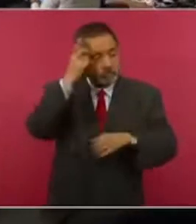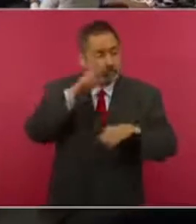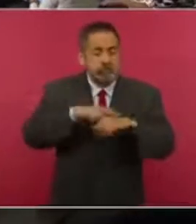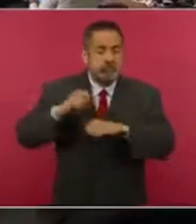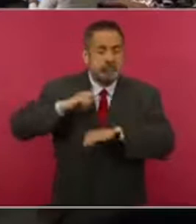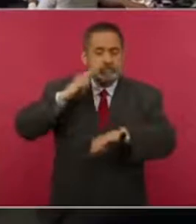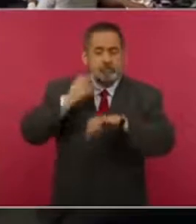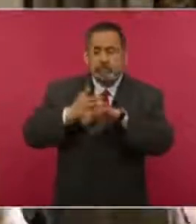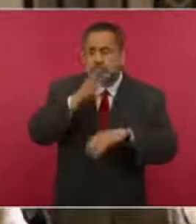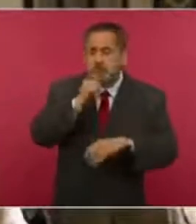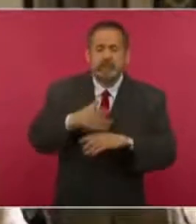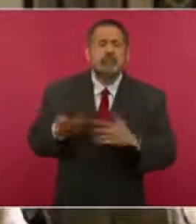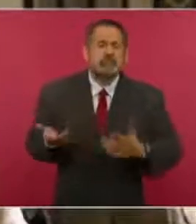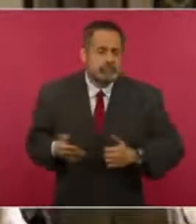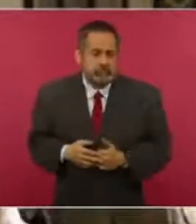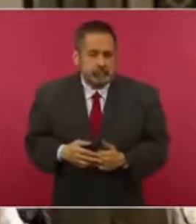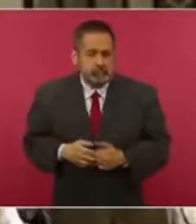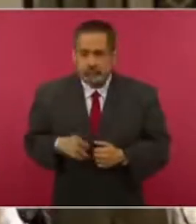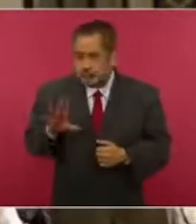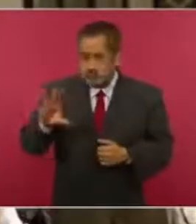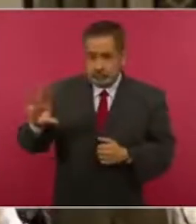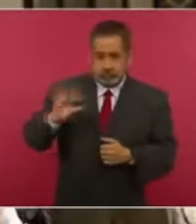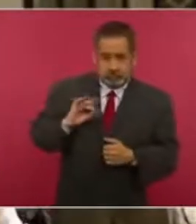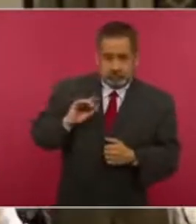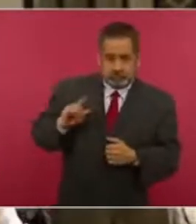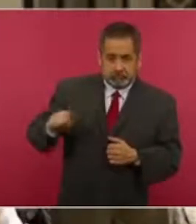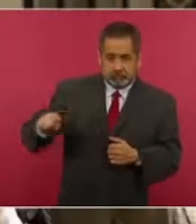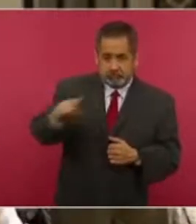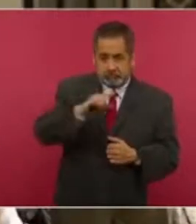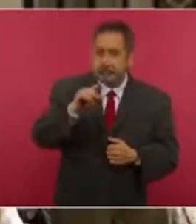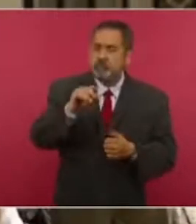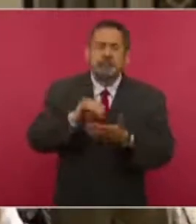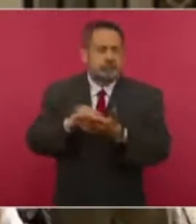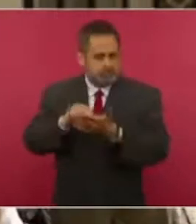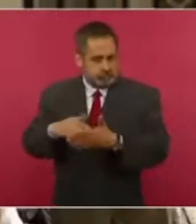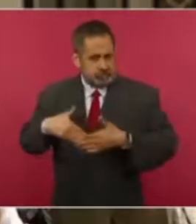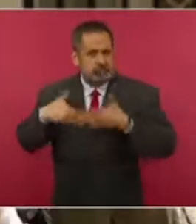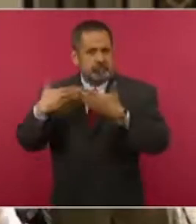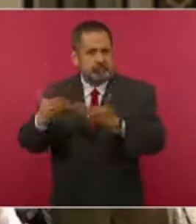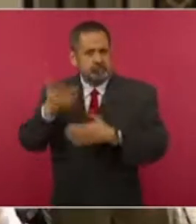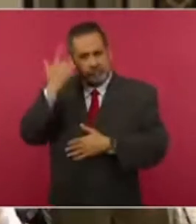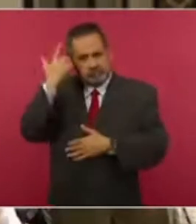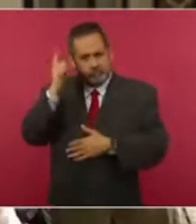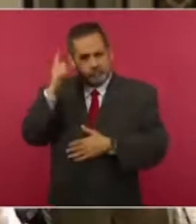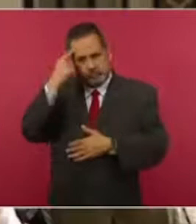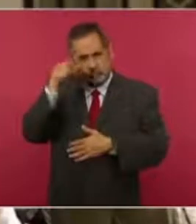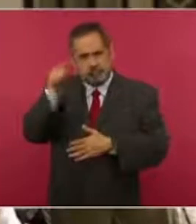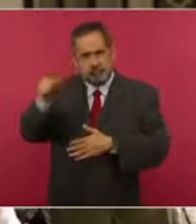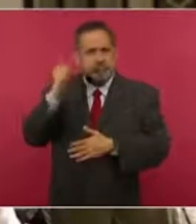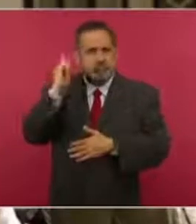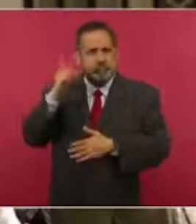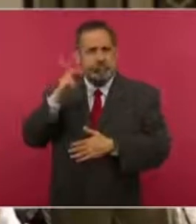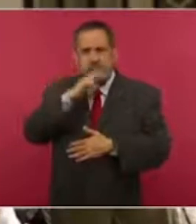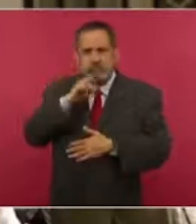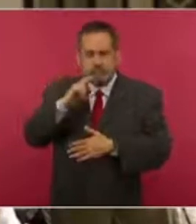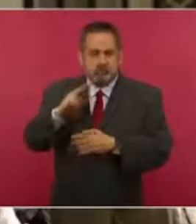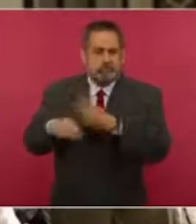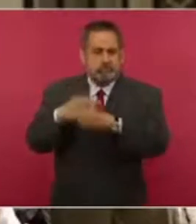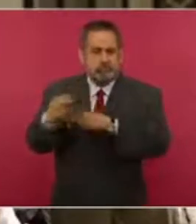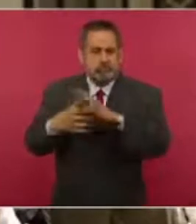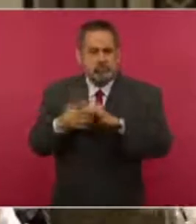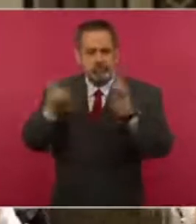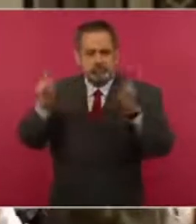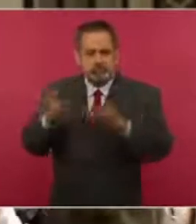cargo? Los afectados me han comentado que siguen confiando en usted y esperan pronto resolver los problemas. Esto es en el tema